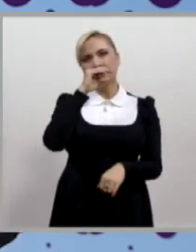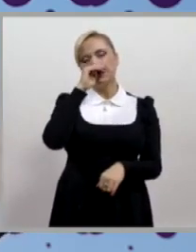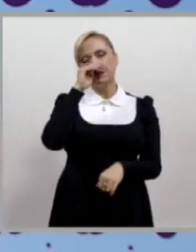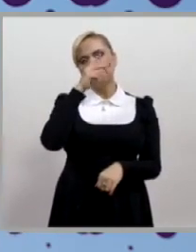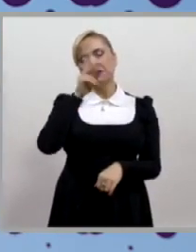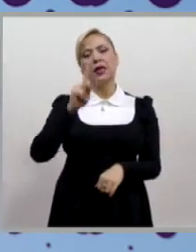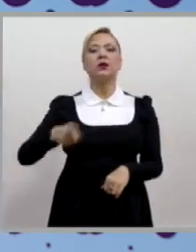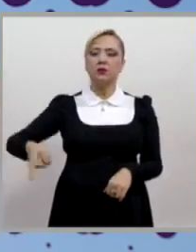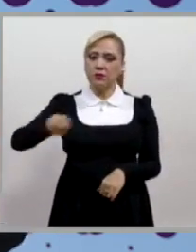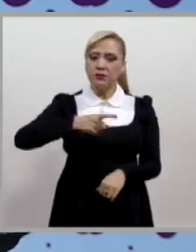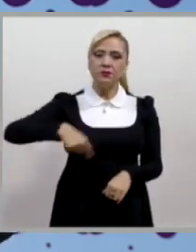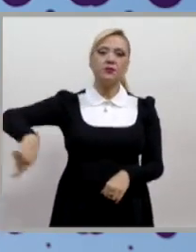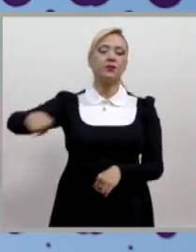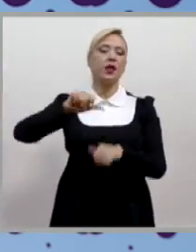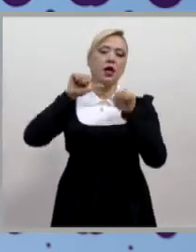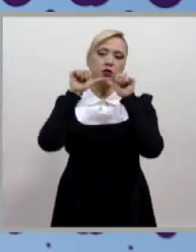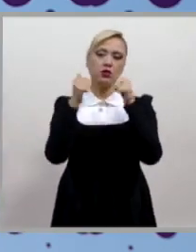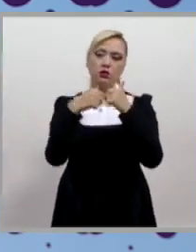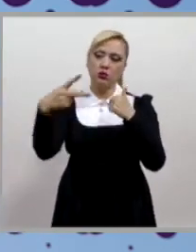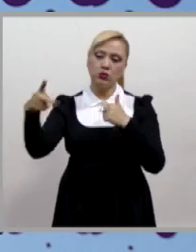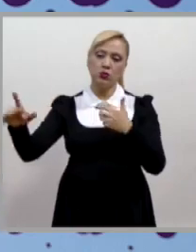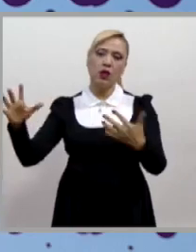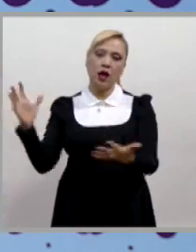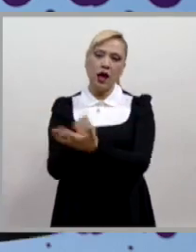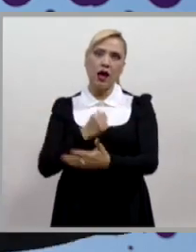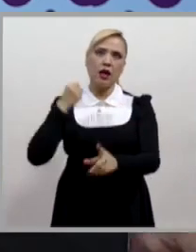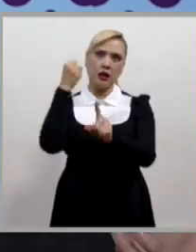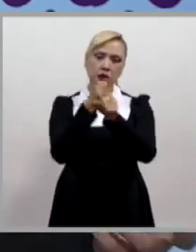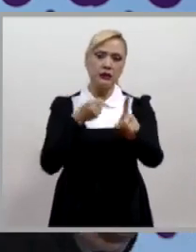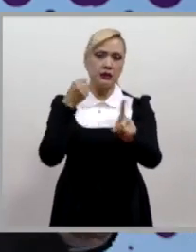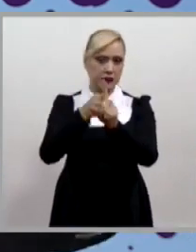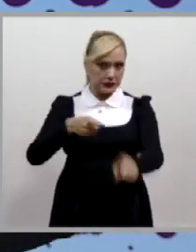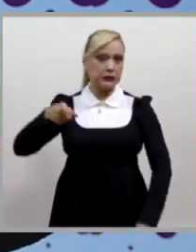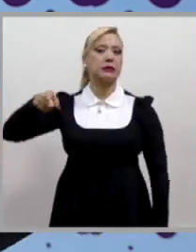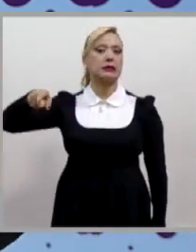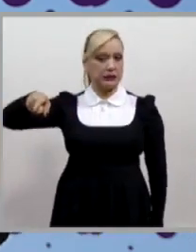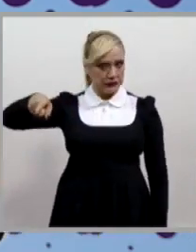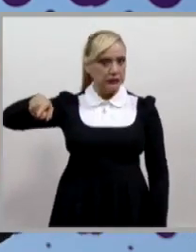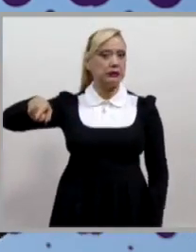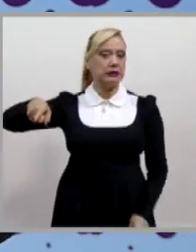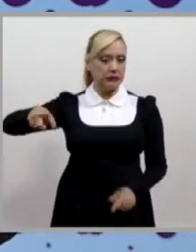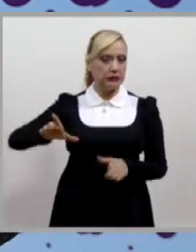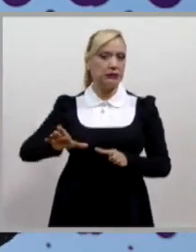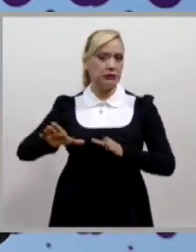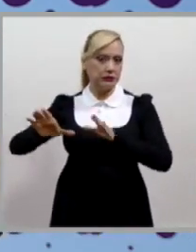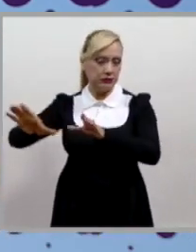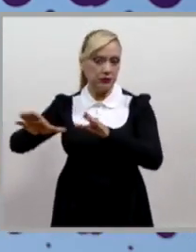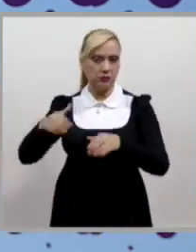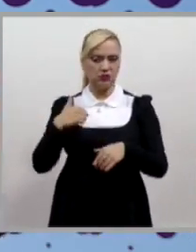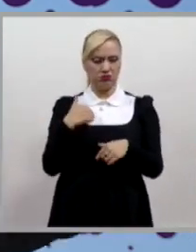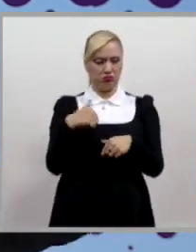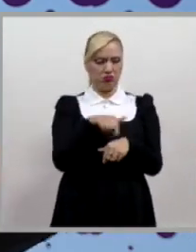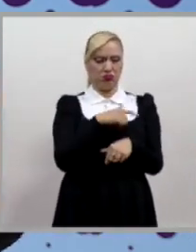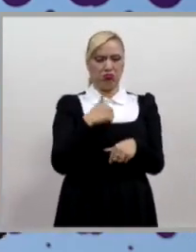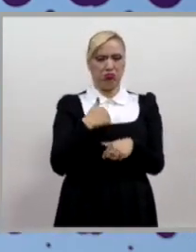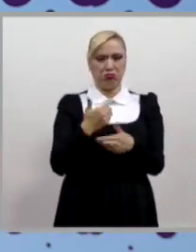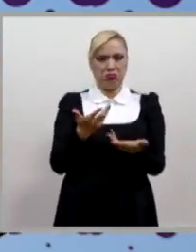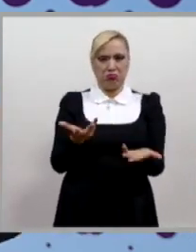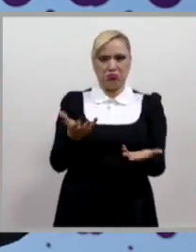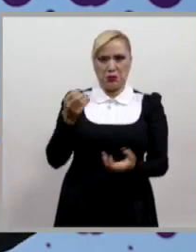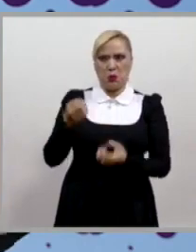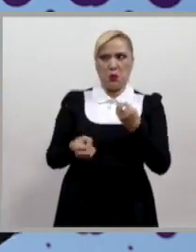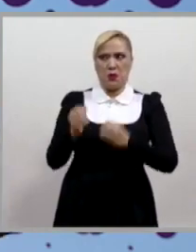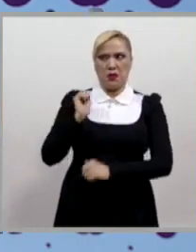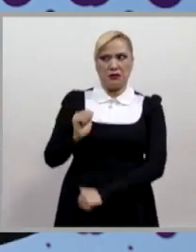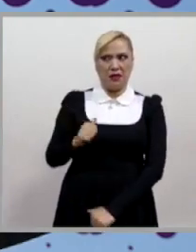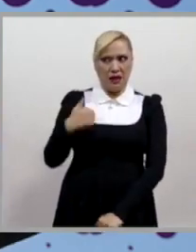ganada pues por organizaciones de la sociedad civil, por la sociedad civil que ha hecho activismo, pues. Entonces, me parece un poco contradictorio a mí esto de que una autoridad, en este caso la autoridad